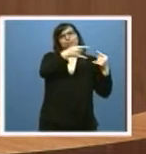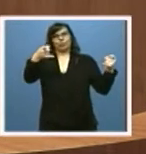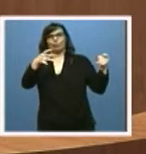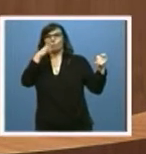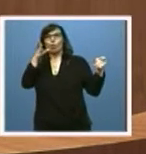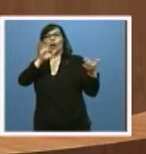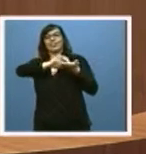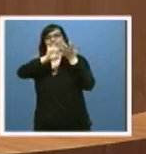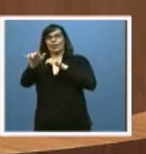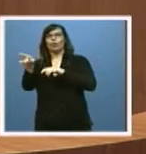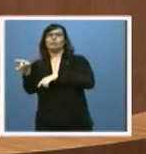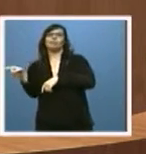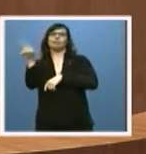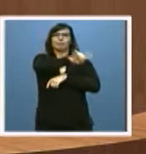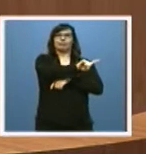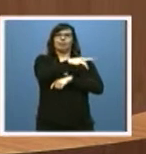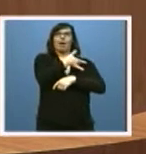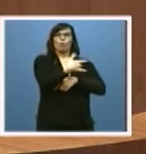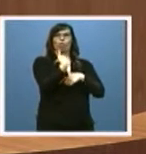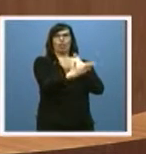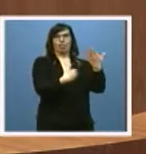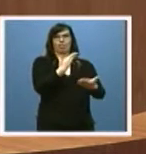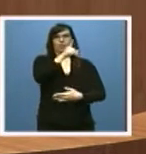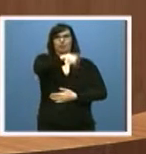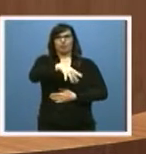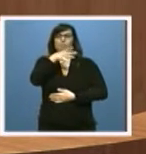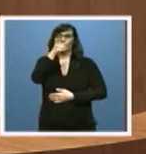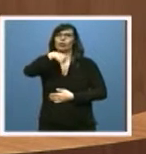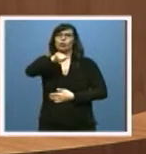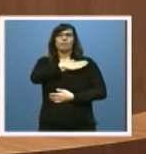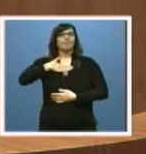León demuestra por sus hijos que decidieron marcharse en busca de un futuro mejor.